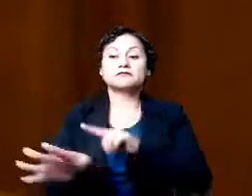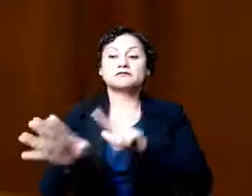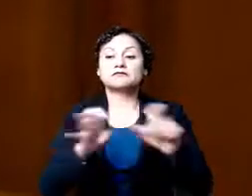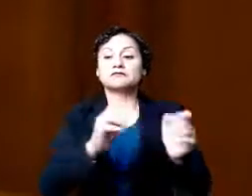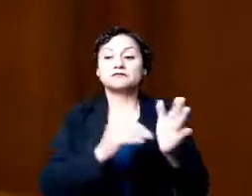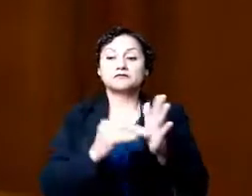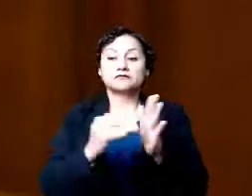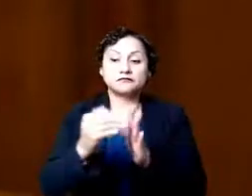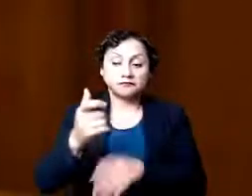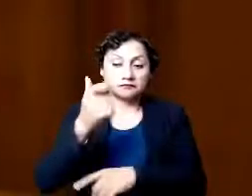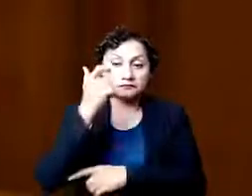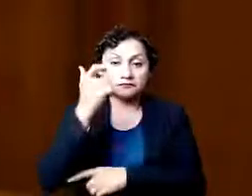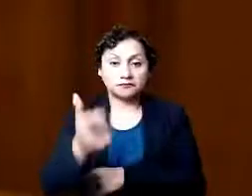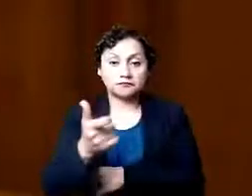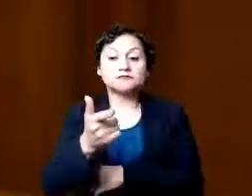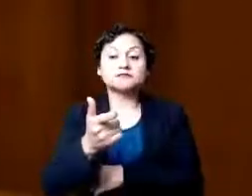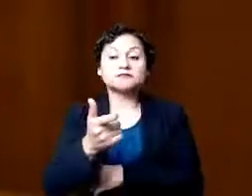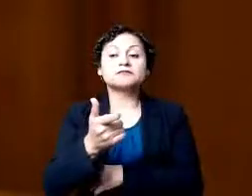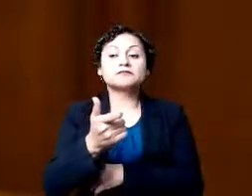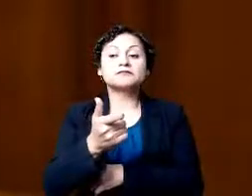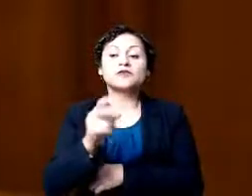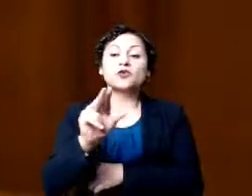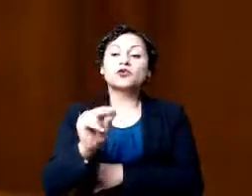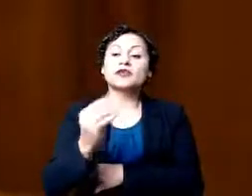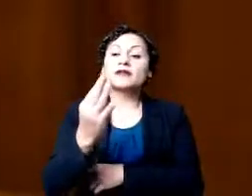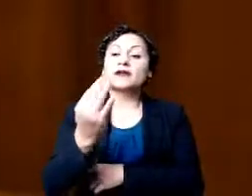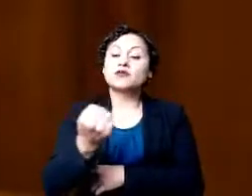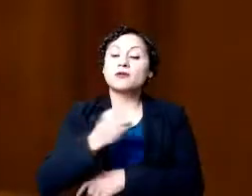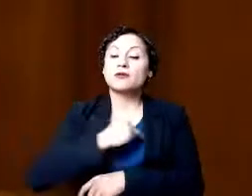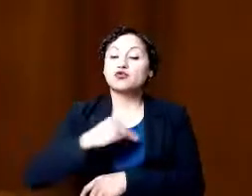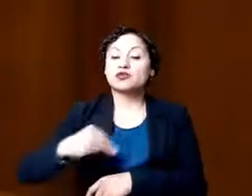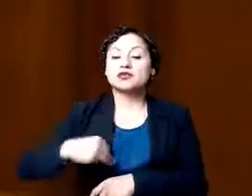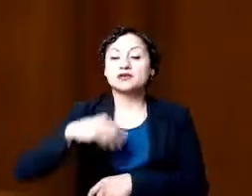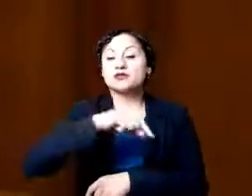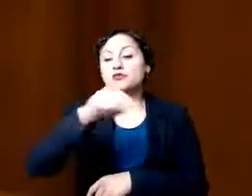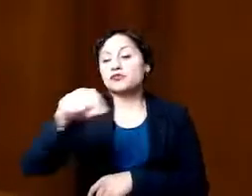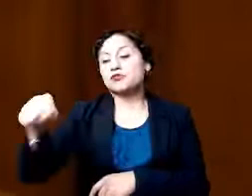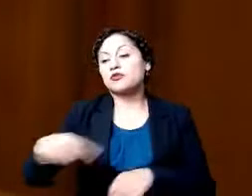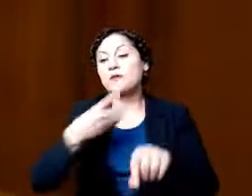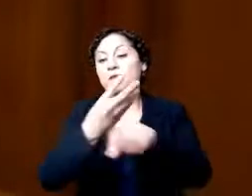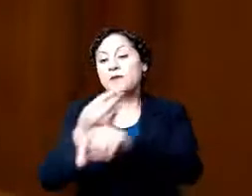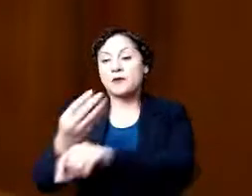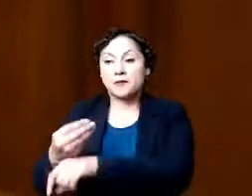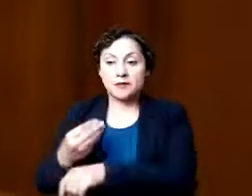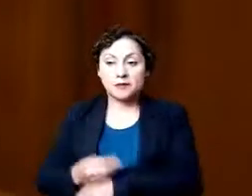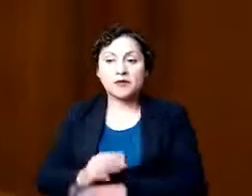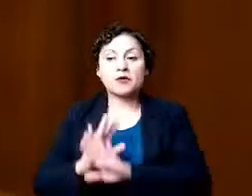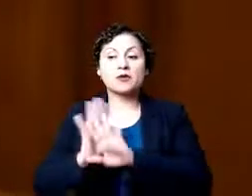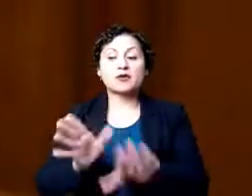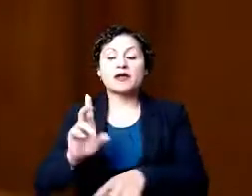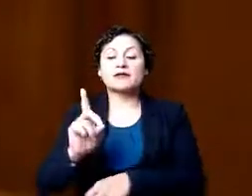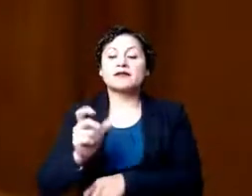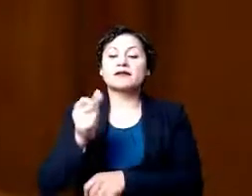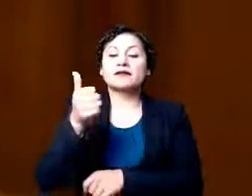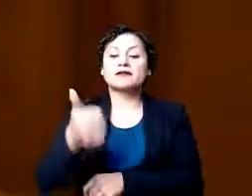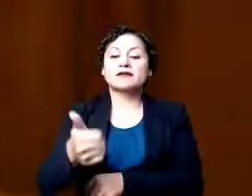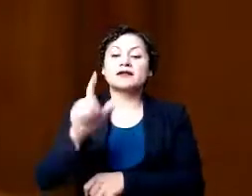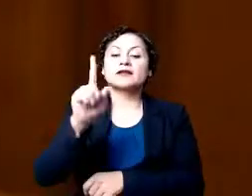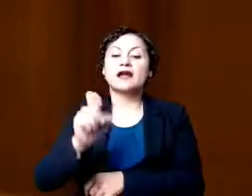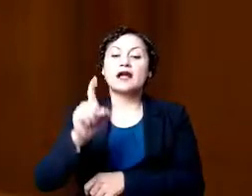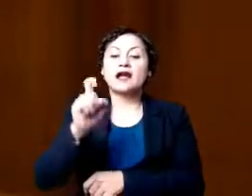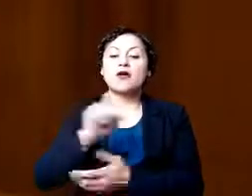mejorando la infraestructura de 89 municipios señala también que se han concluidos 236 obras de agua potable que